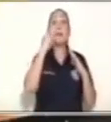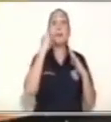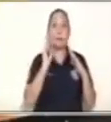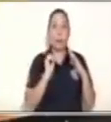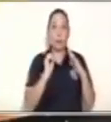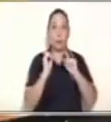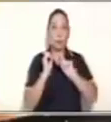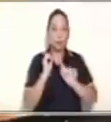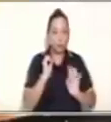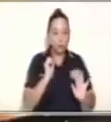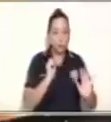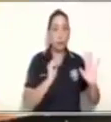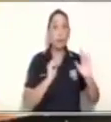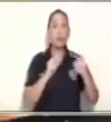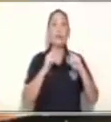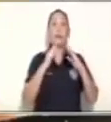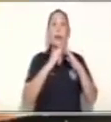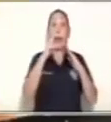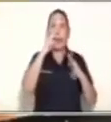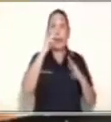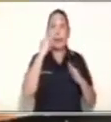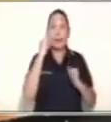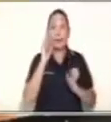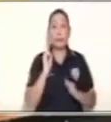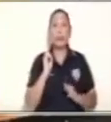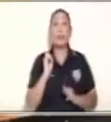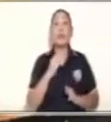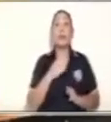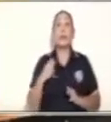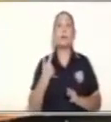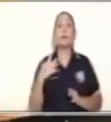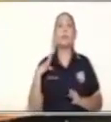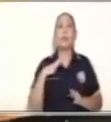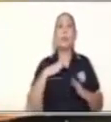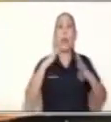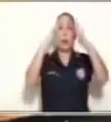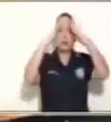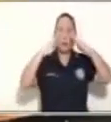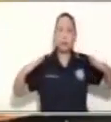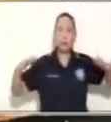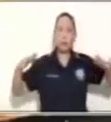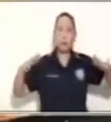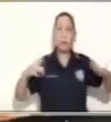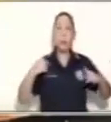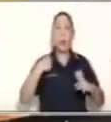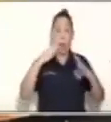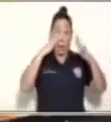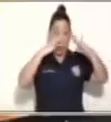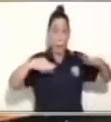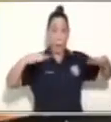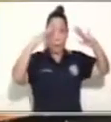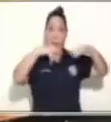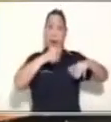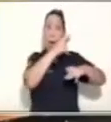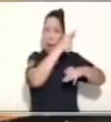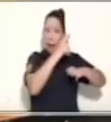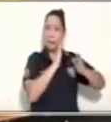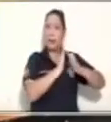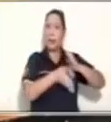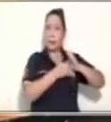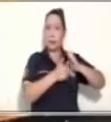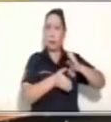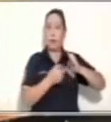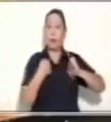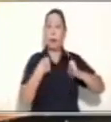El famoso tío Nacho, que tenía un rancho. El tío Nacho tenía un rancho y donde estaba